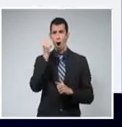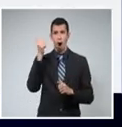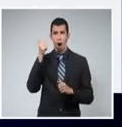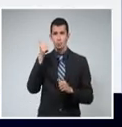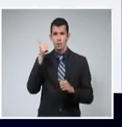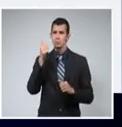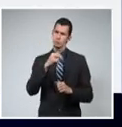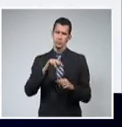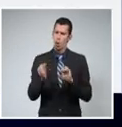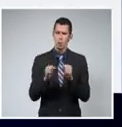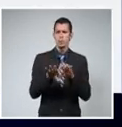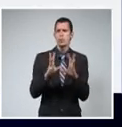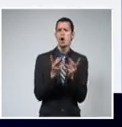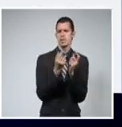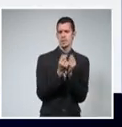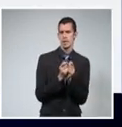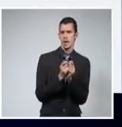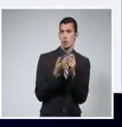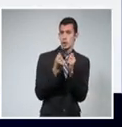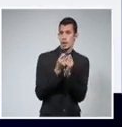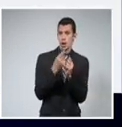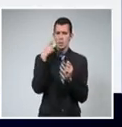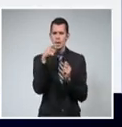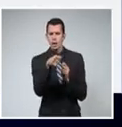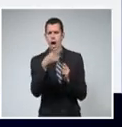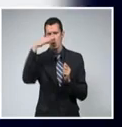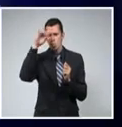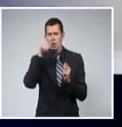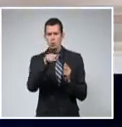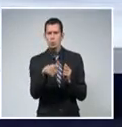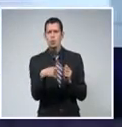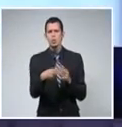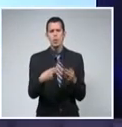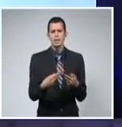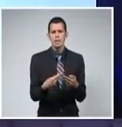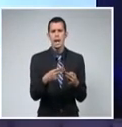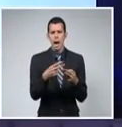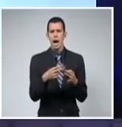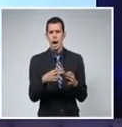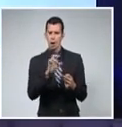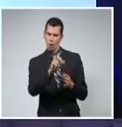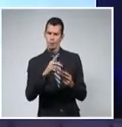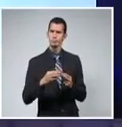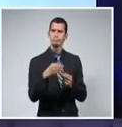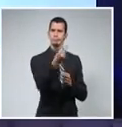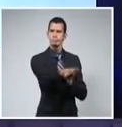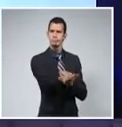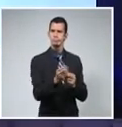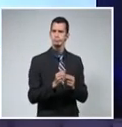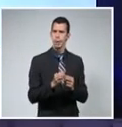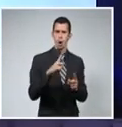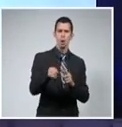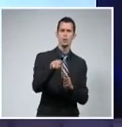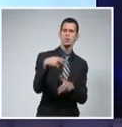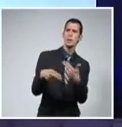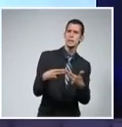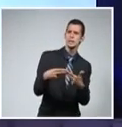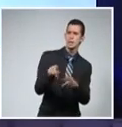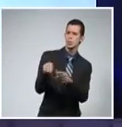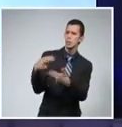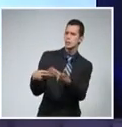millones de cubanos van a escuchar este nombre por primera vez, en alguna que otra oportunidad aquí lo hemos dicho, pero algunos obreros,